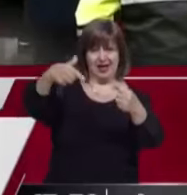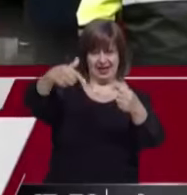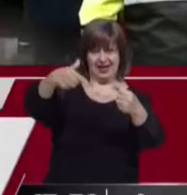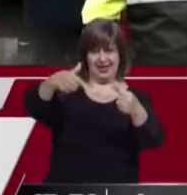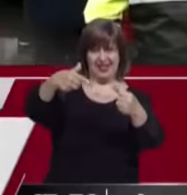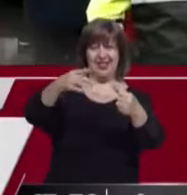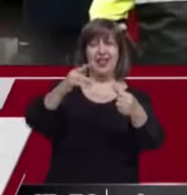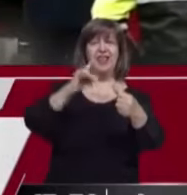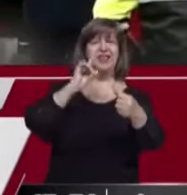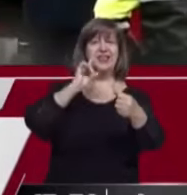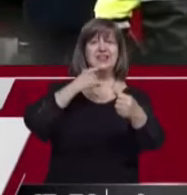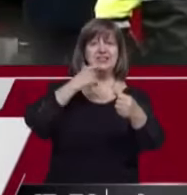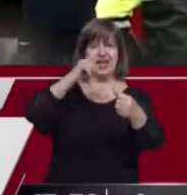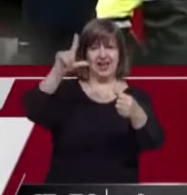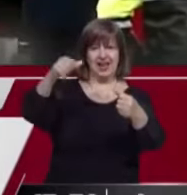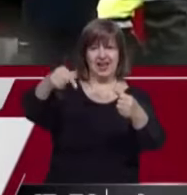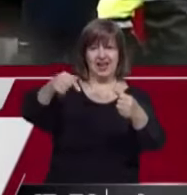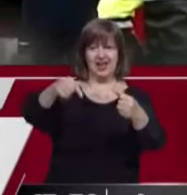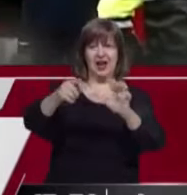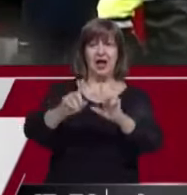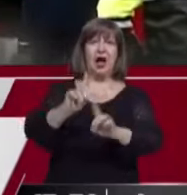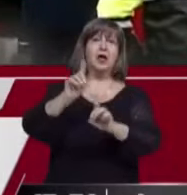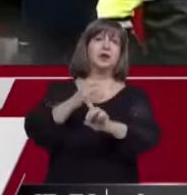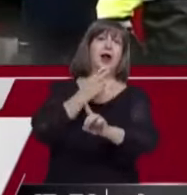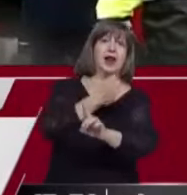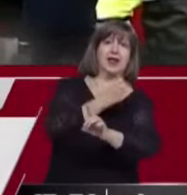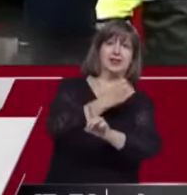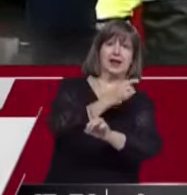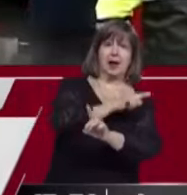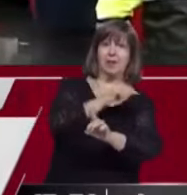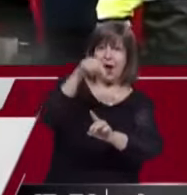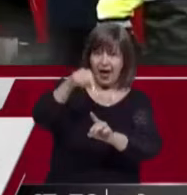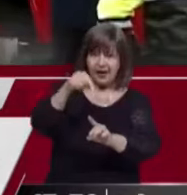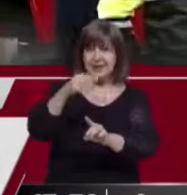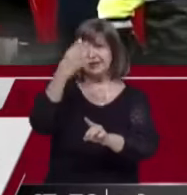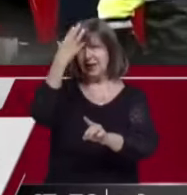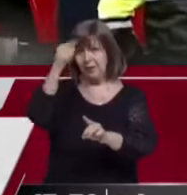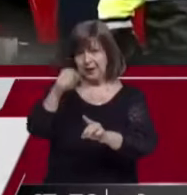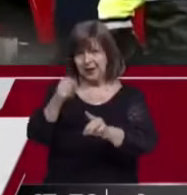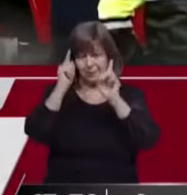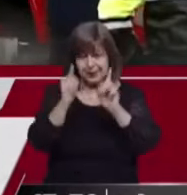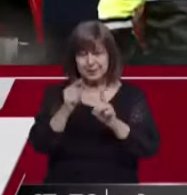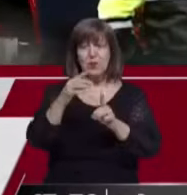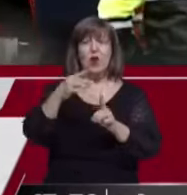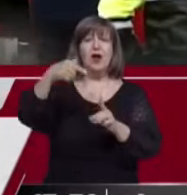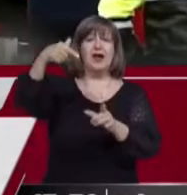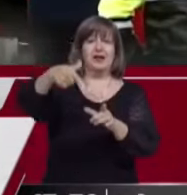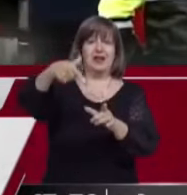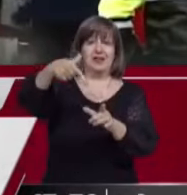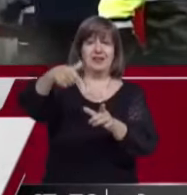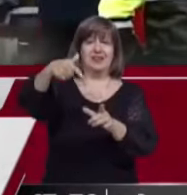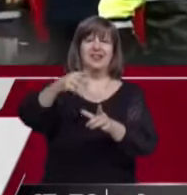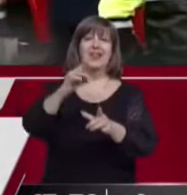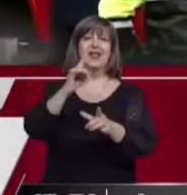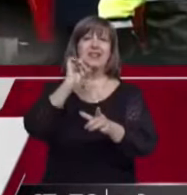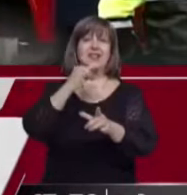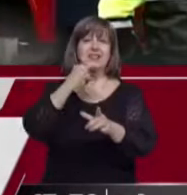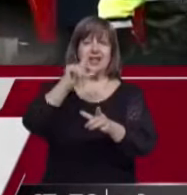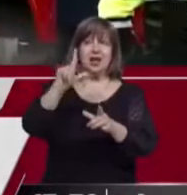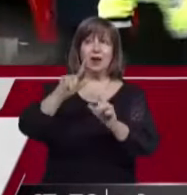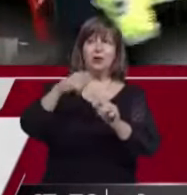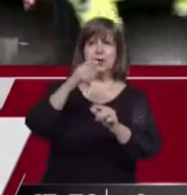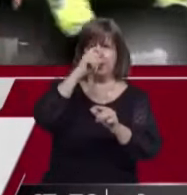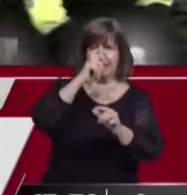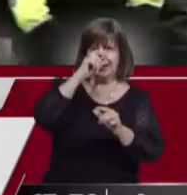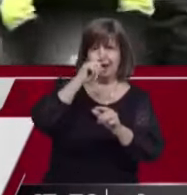ciudad de Buenos Aires y que no van al conurbano son eléctricas pero justamente la línea San Martín y y otra línea más que es la